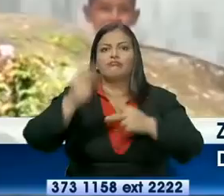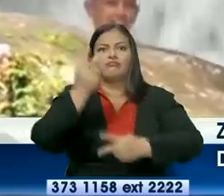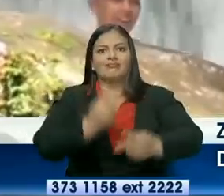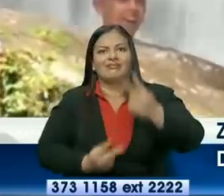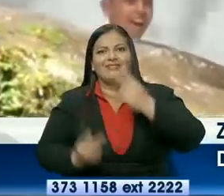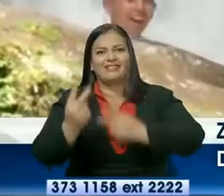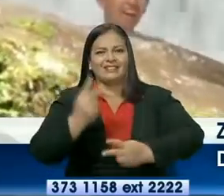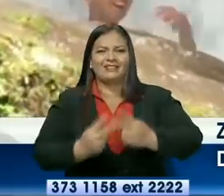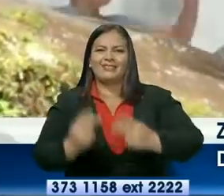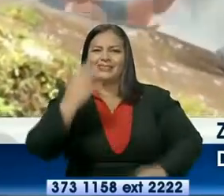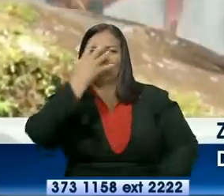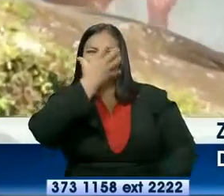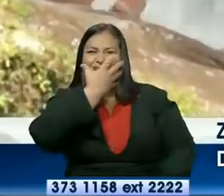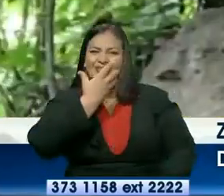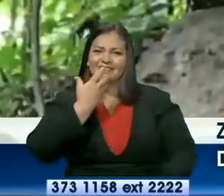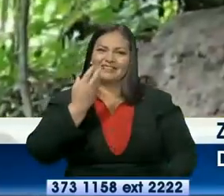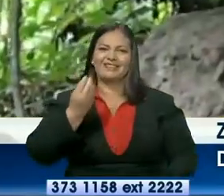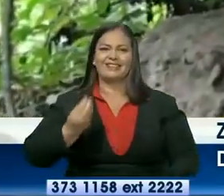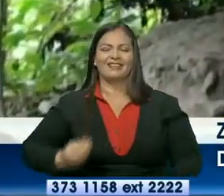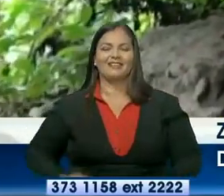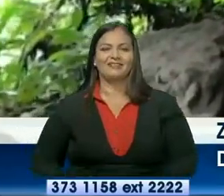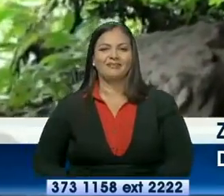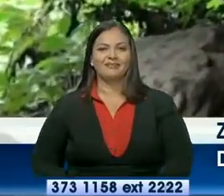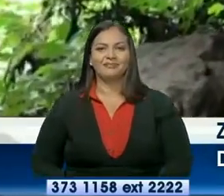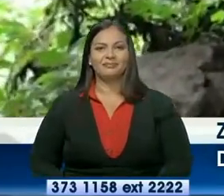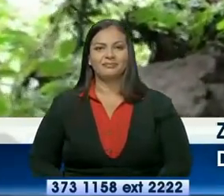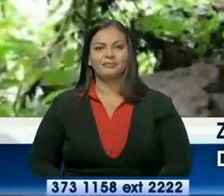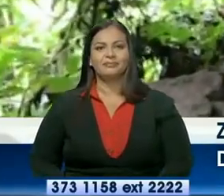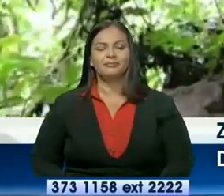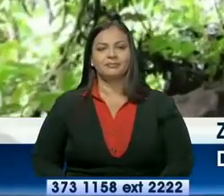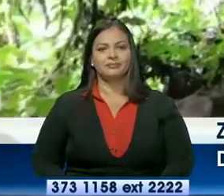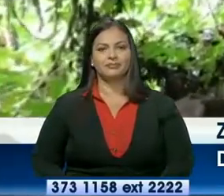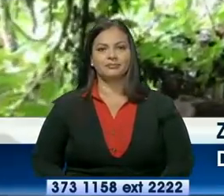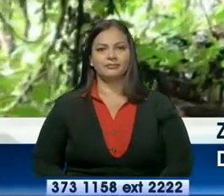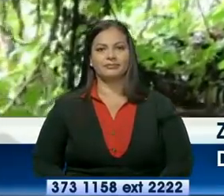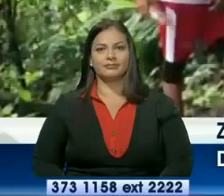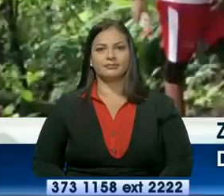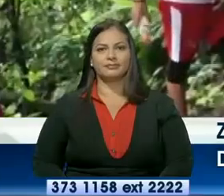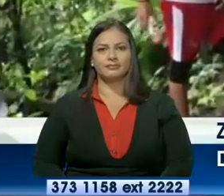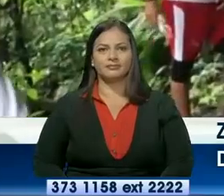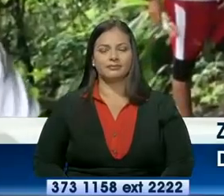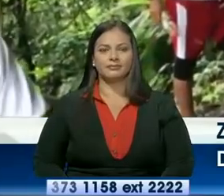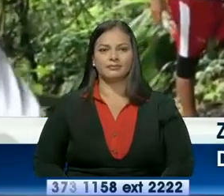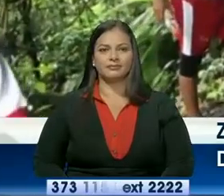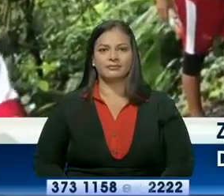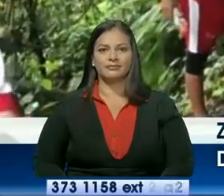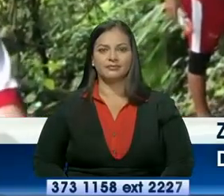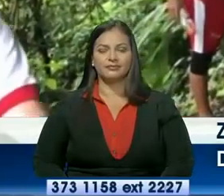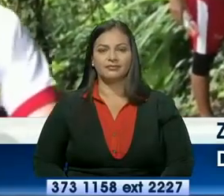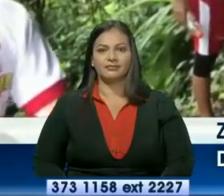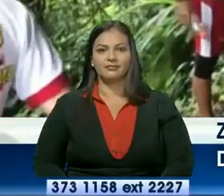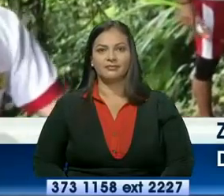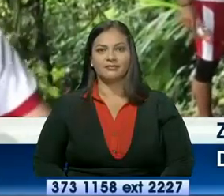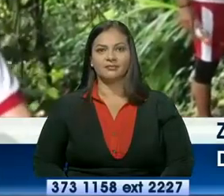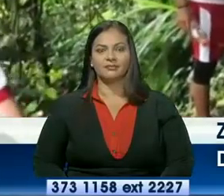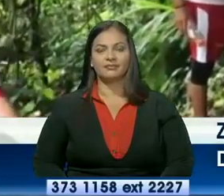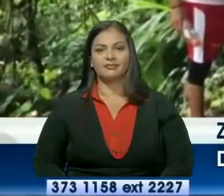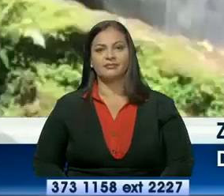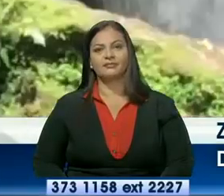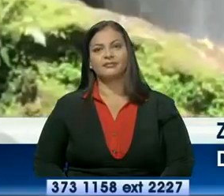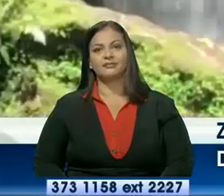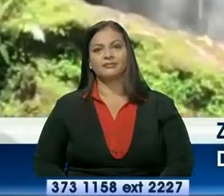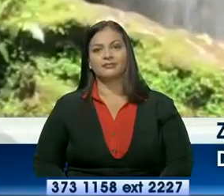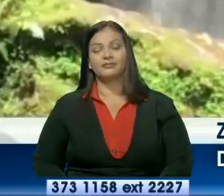la belleza que guarda este rincón de nuestro país. Me agrada inclusive todo el tema de